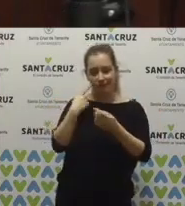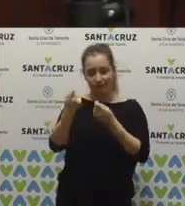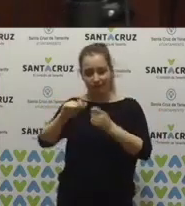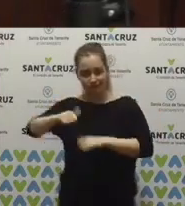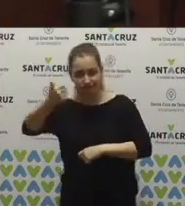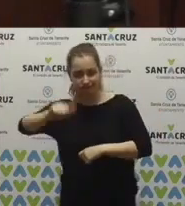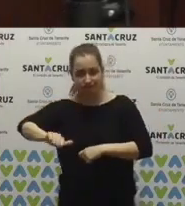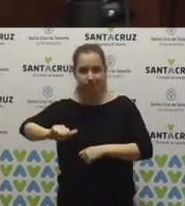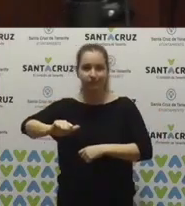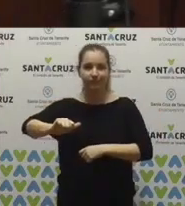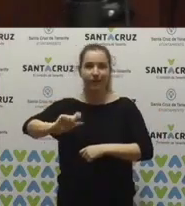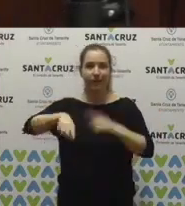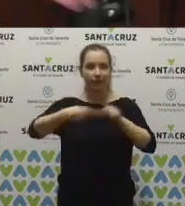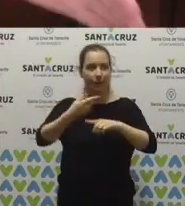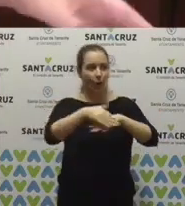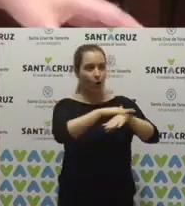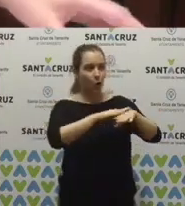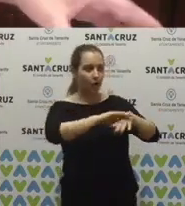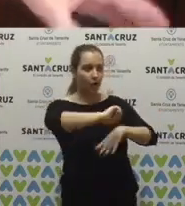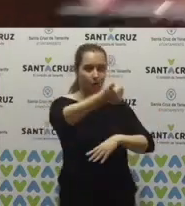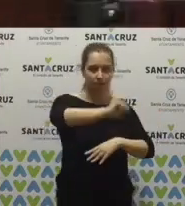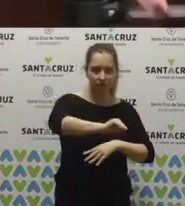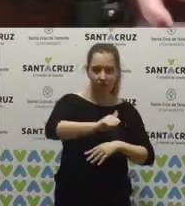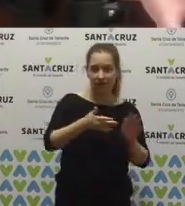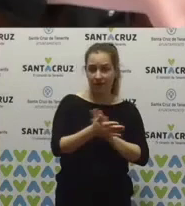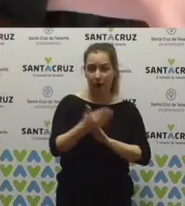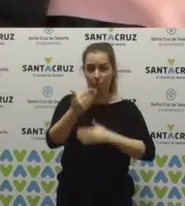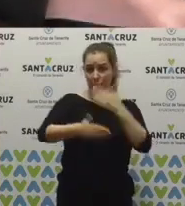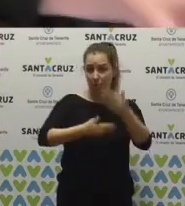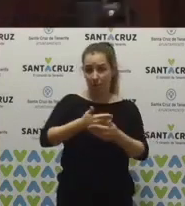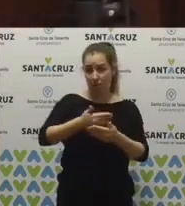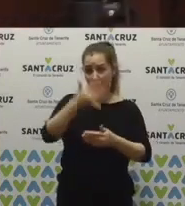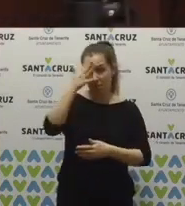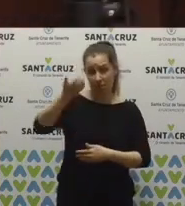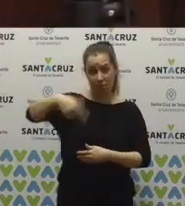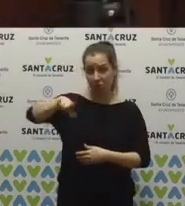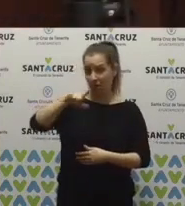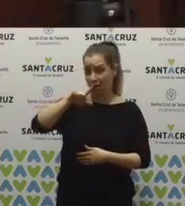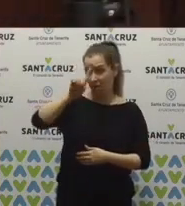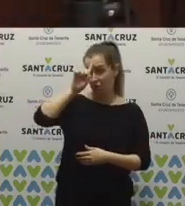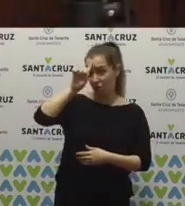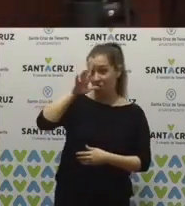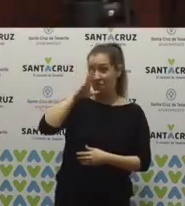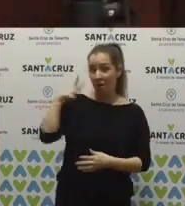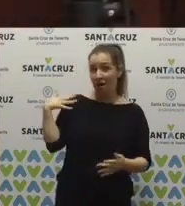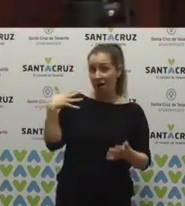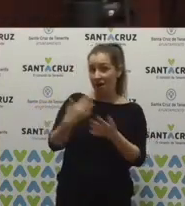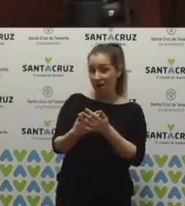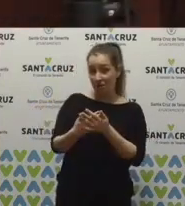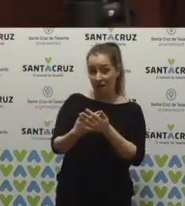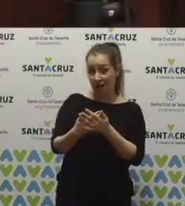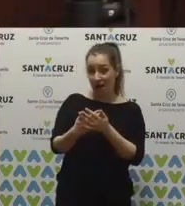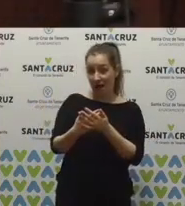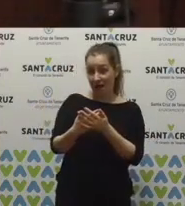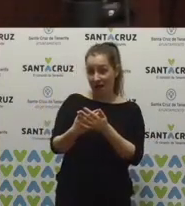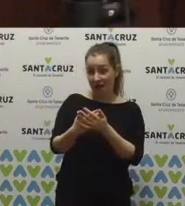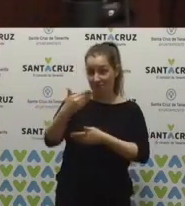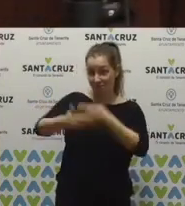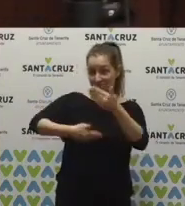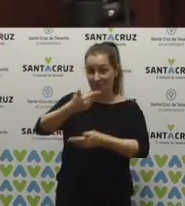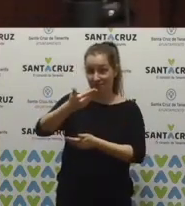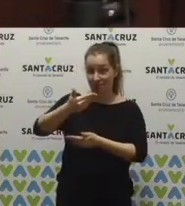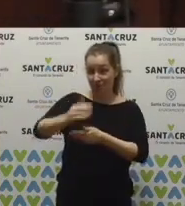junta en fin un suma y sigue comprendo que ustedes no sepan por qué nunca pusieron una disposición de este